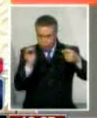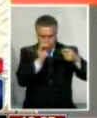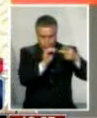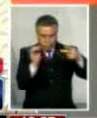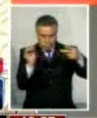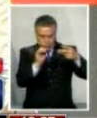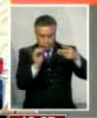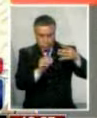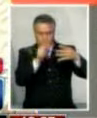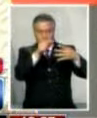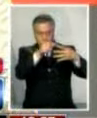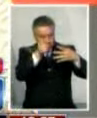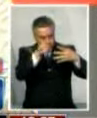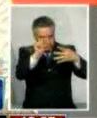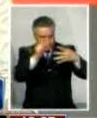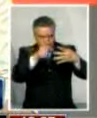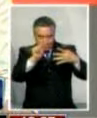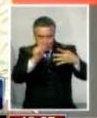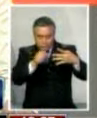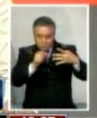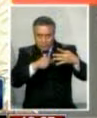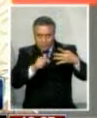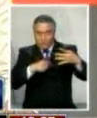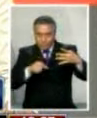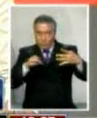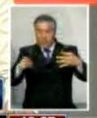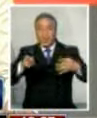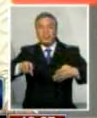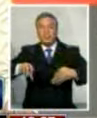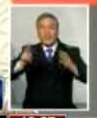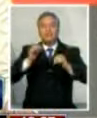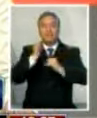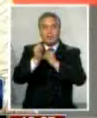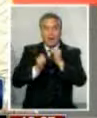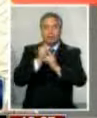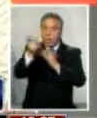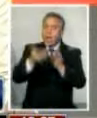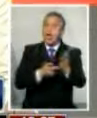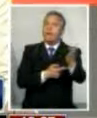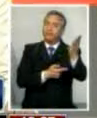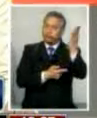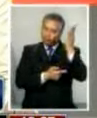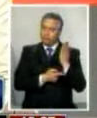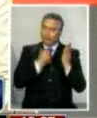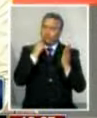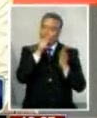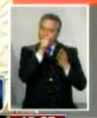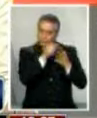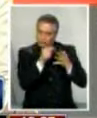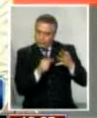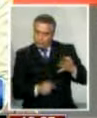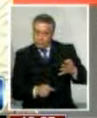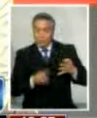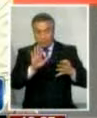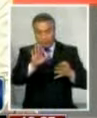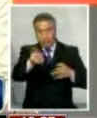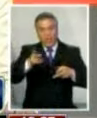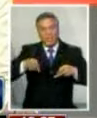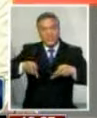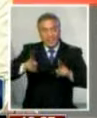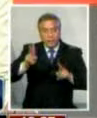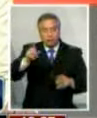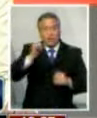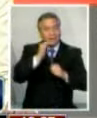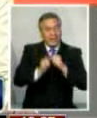de requisitos que el derecho internacional propone. Ahora, hay que decir también, el derecho internacional no tiene